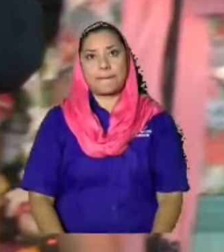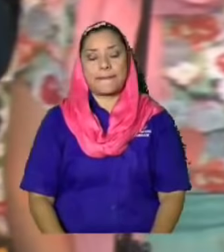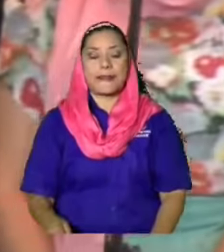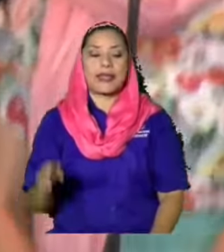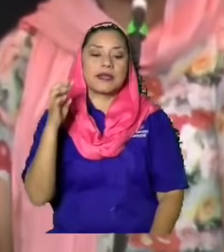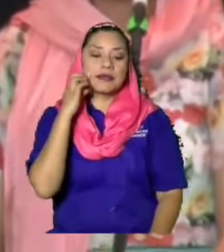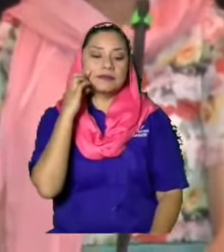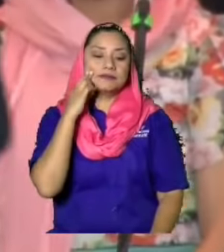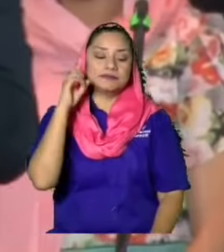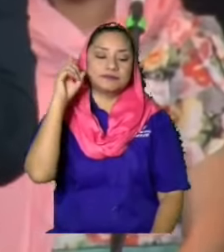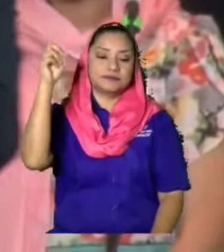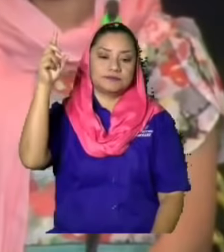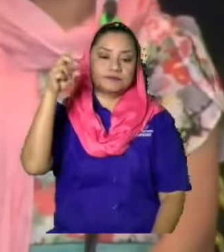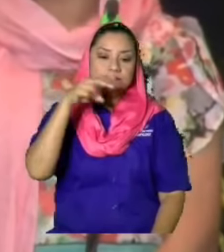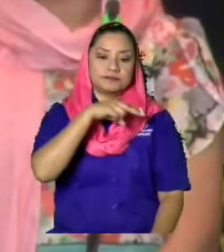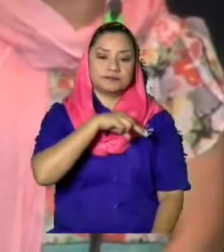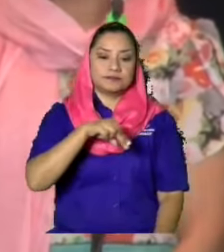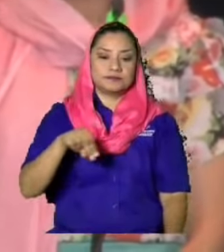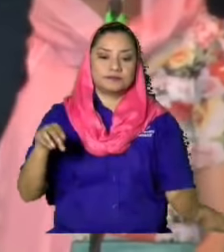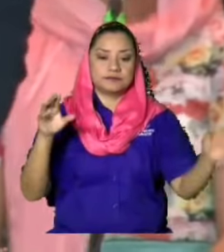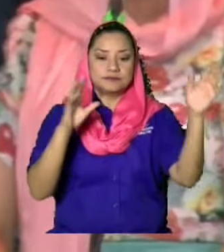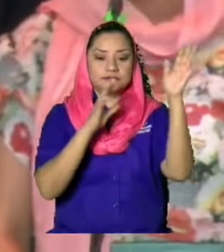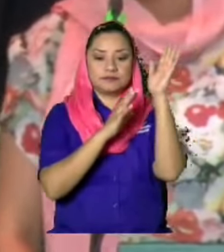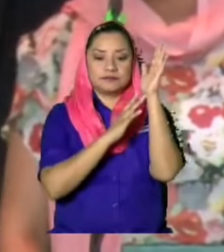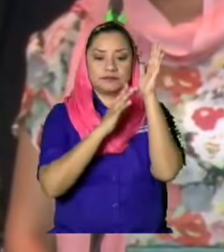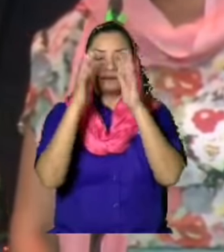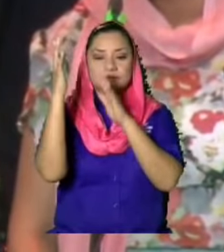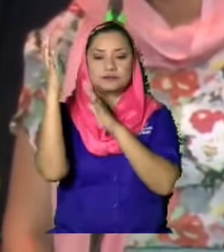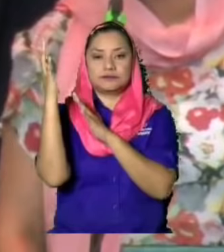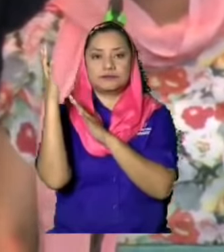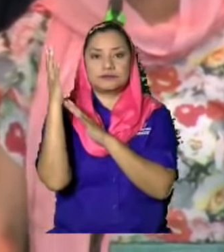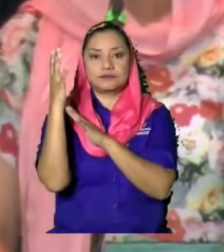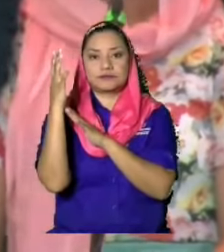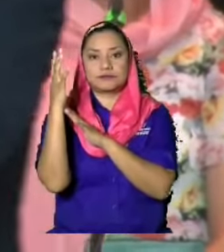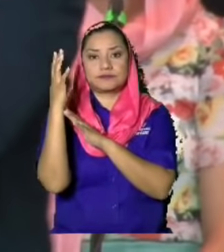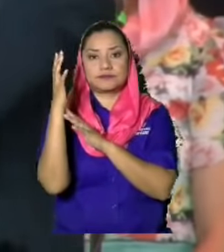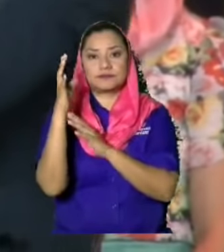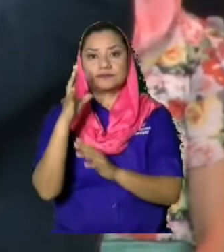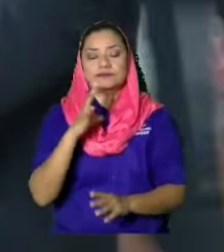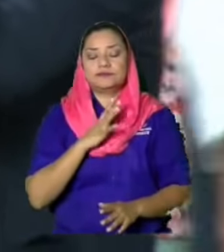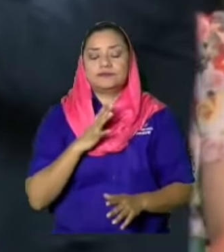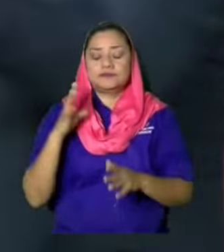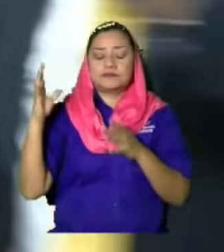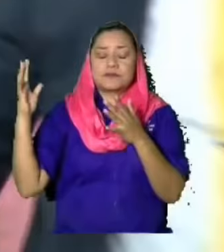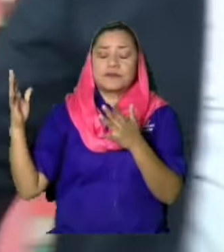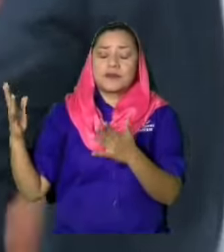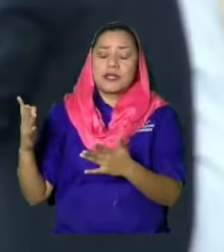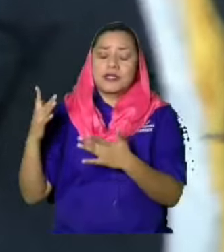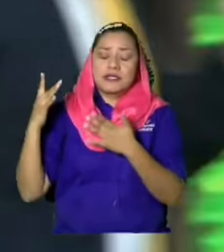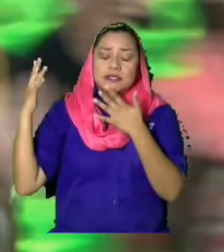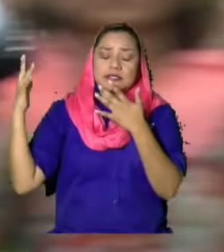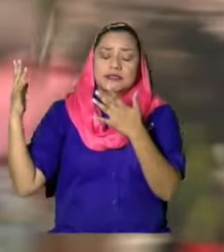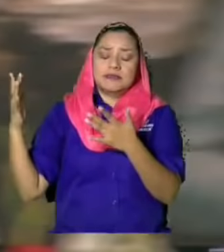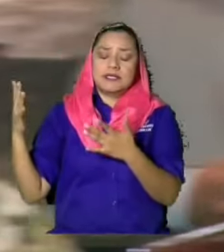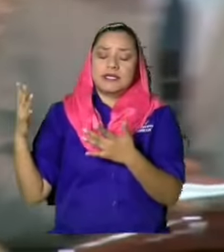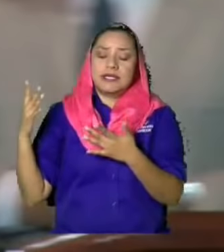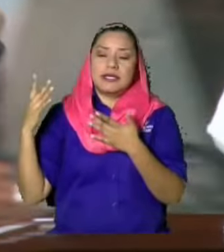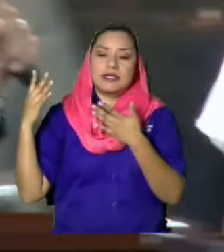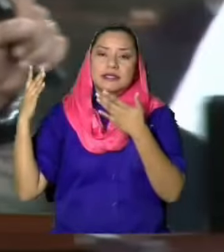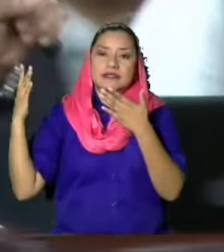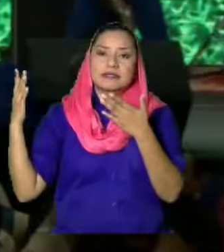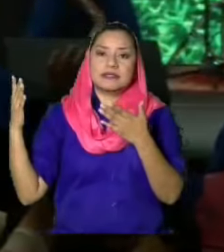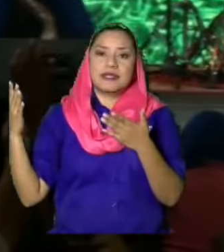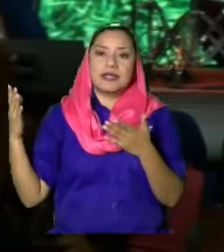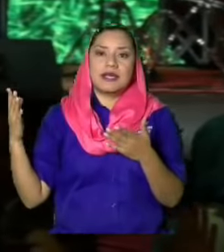Padre, padre de familia, madre, tuviste la esperanza, perdiste la esperanza con tu hijo, pues tu hijo se